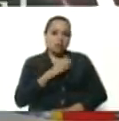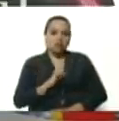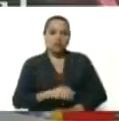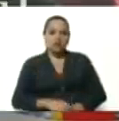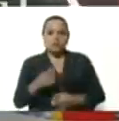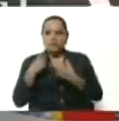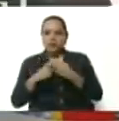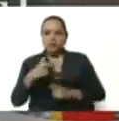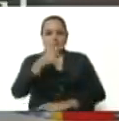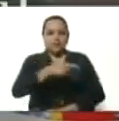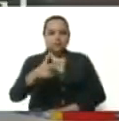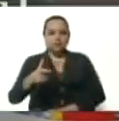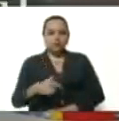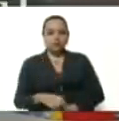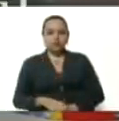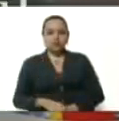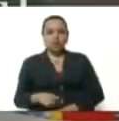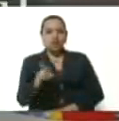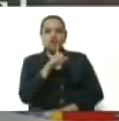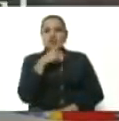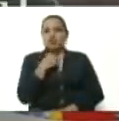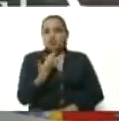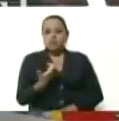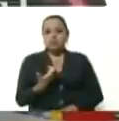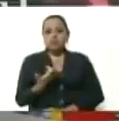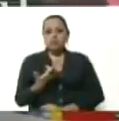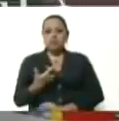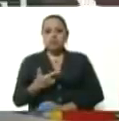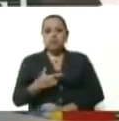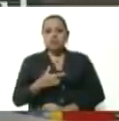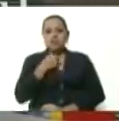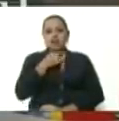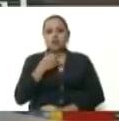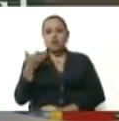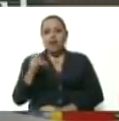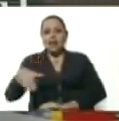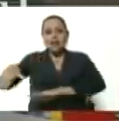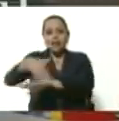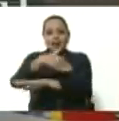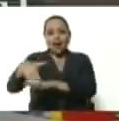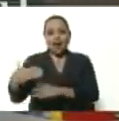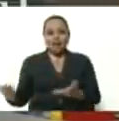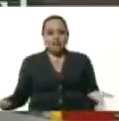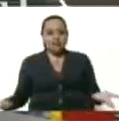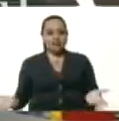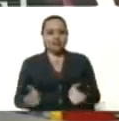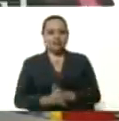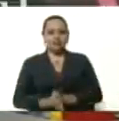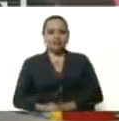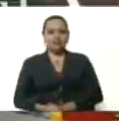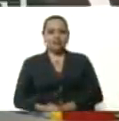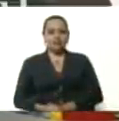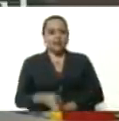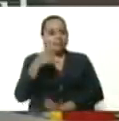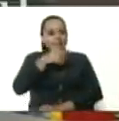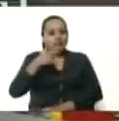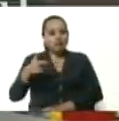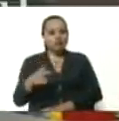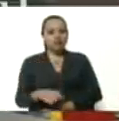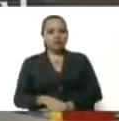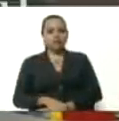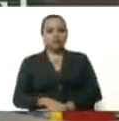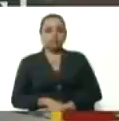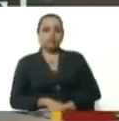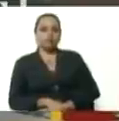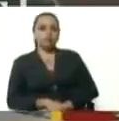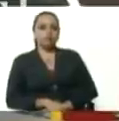pero hay gente que le gusta andar como pata caliente en la calle, hay gente